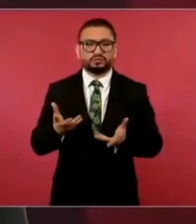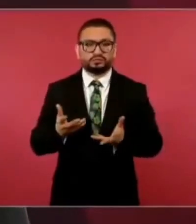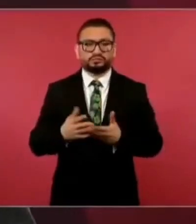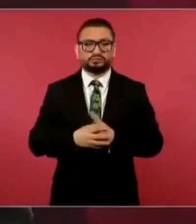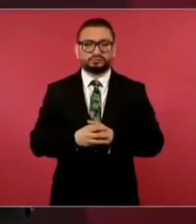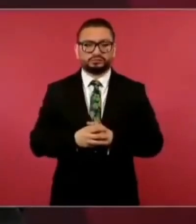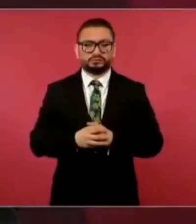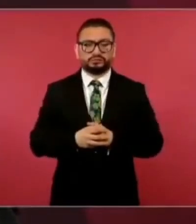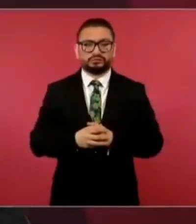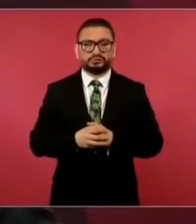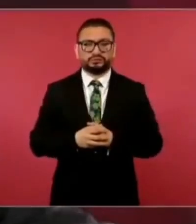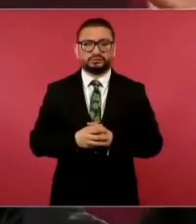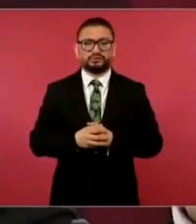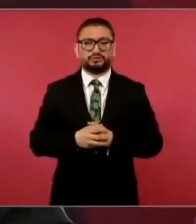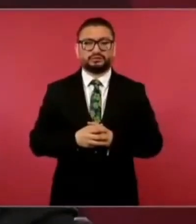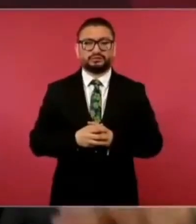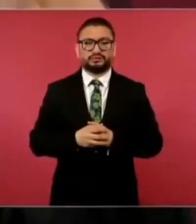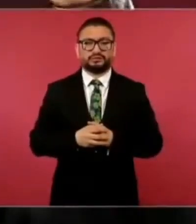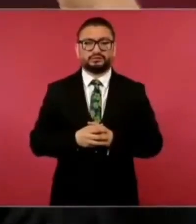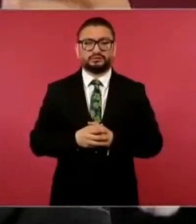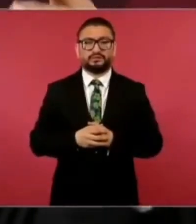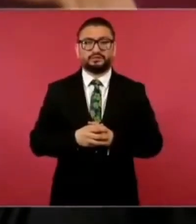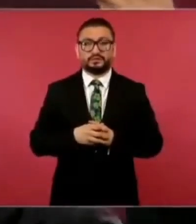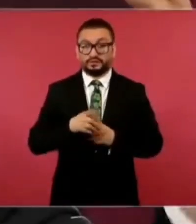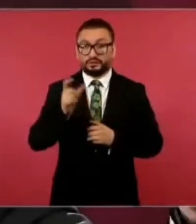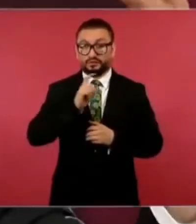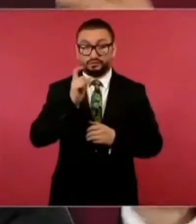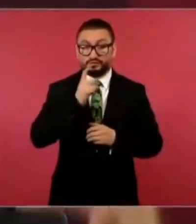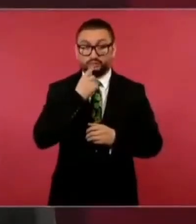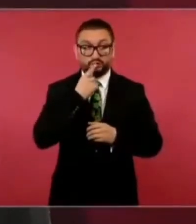Y que además los que se los llevan, policías,